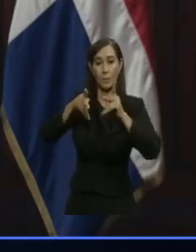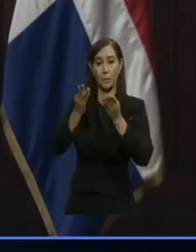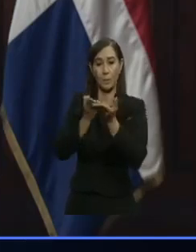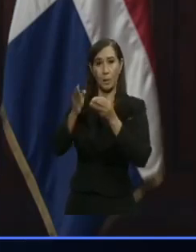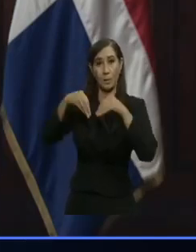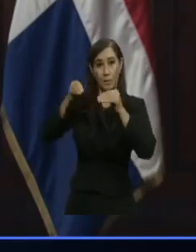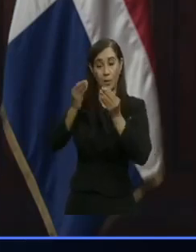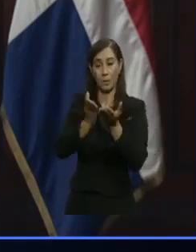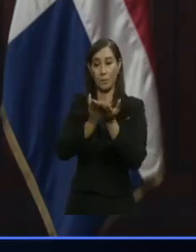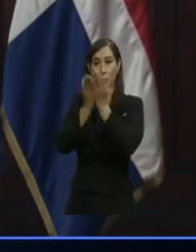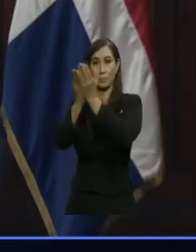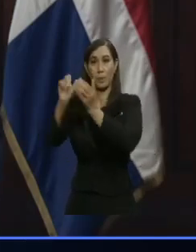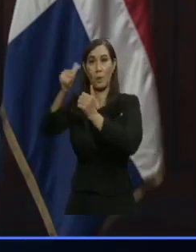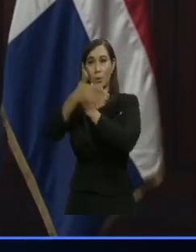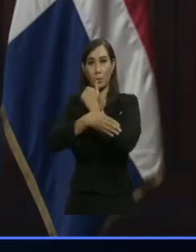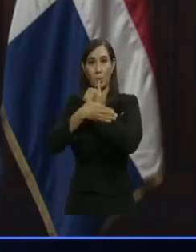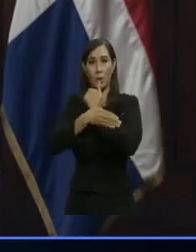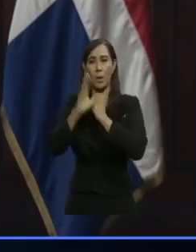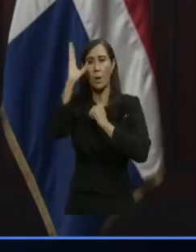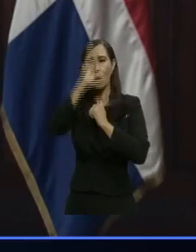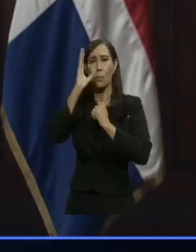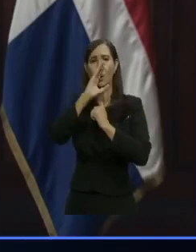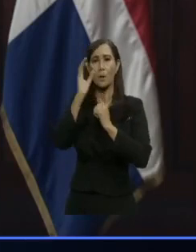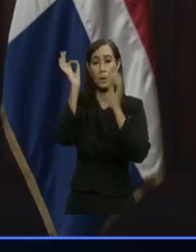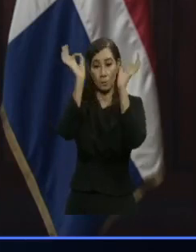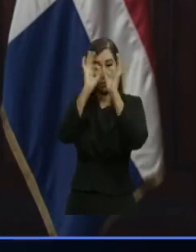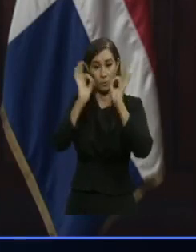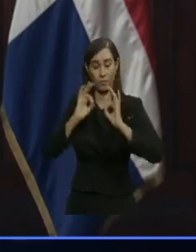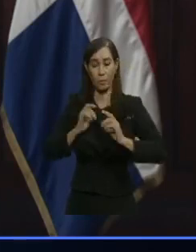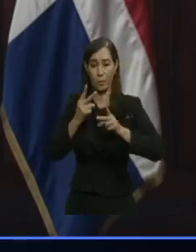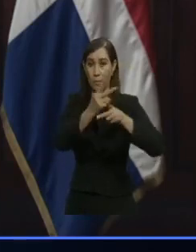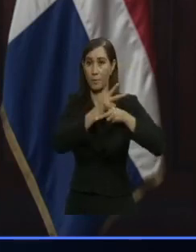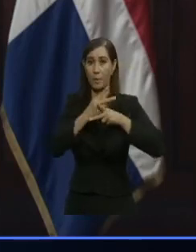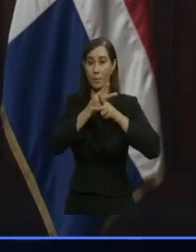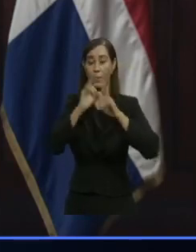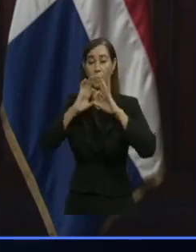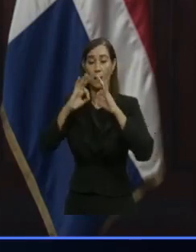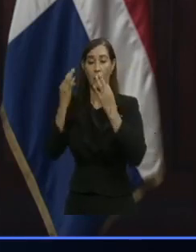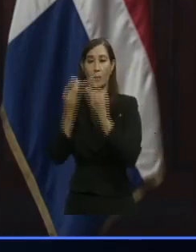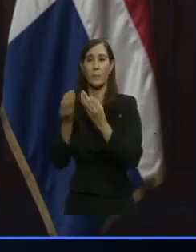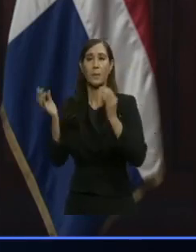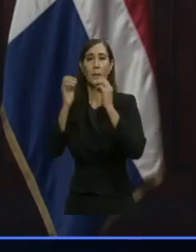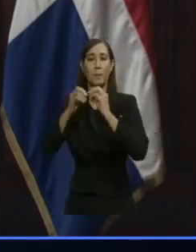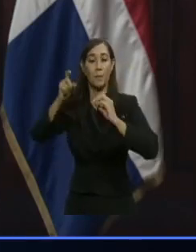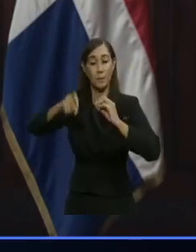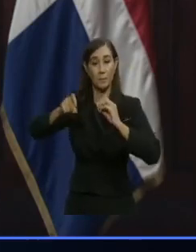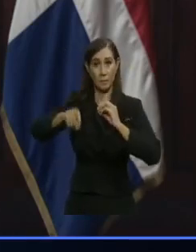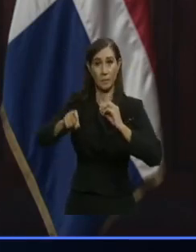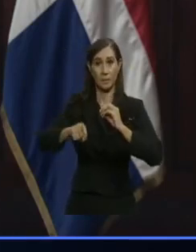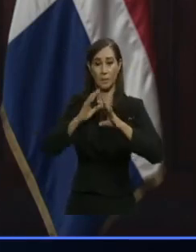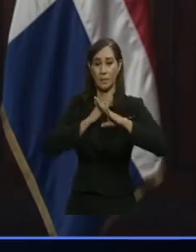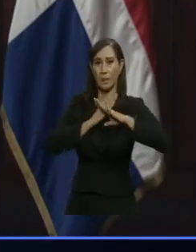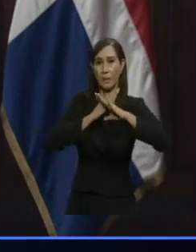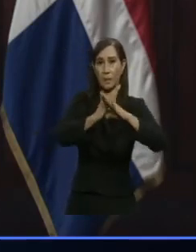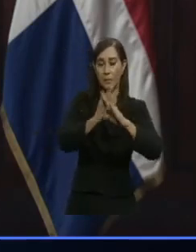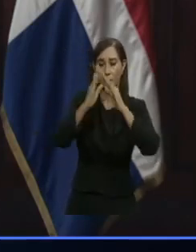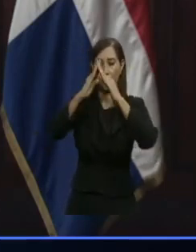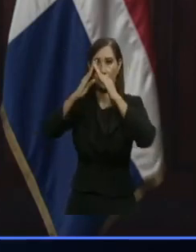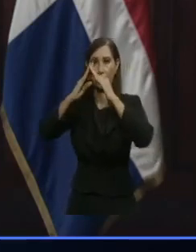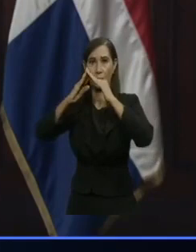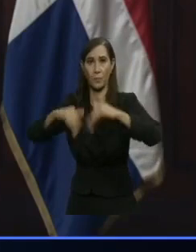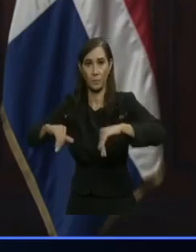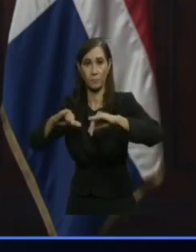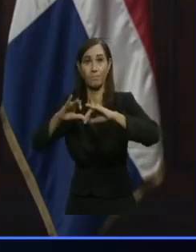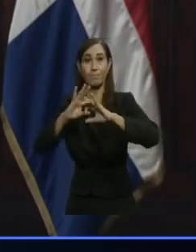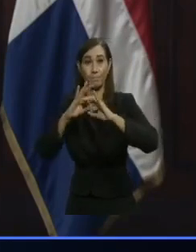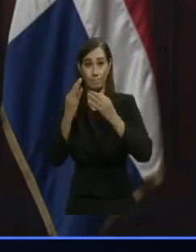república dominicana mucha gente que tenía mercancía que venía desde china no pudo traer y tuvo que durar dos años y